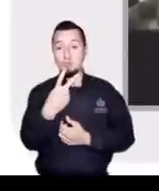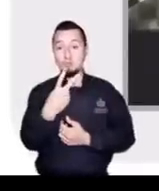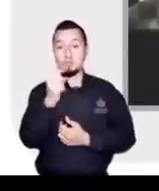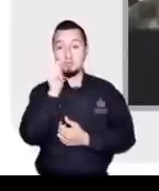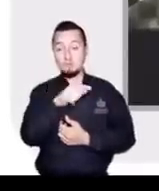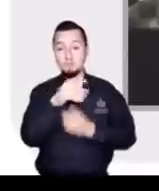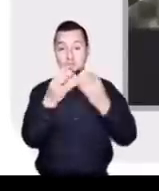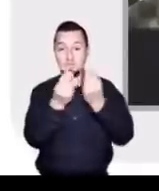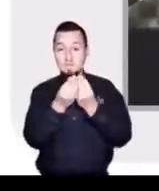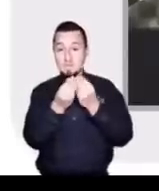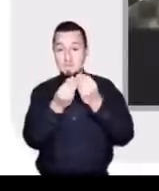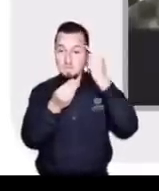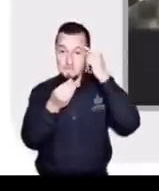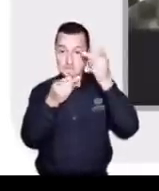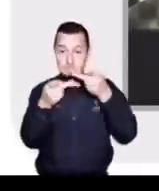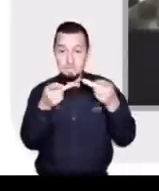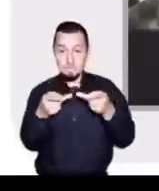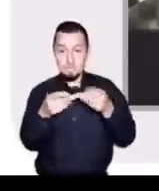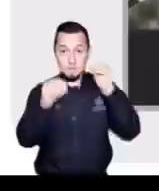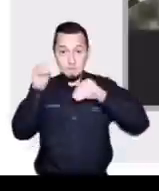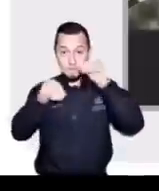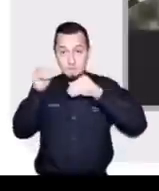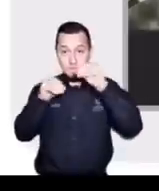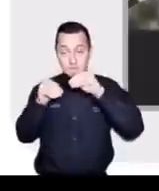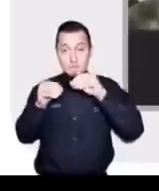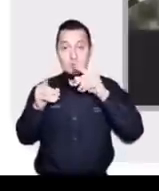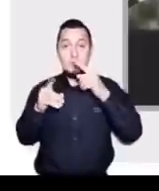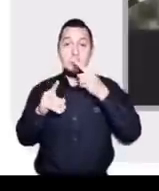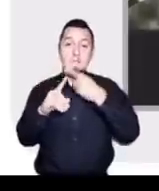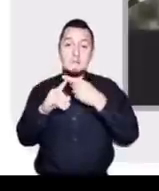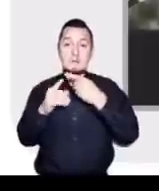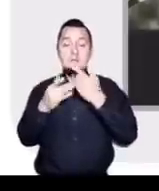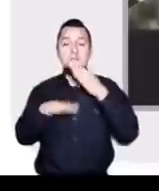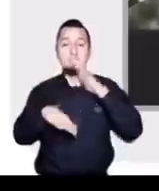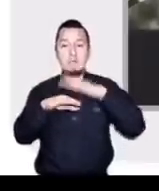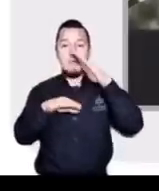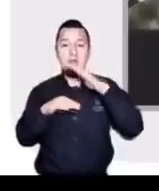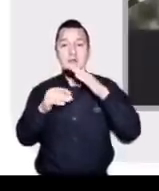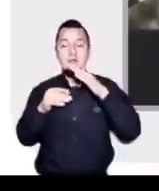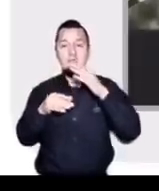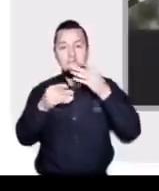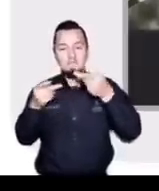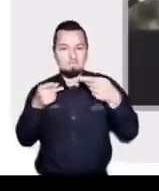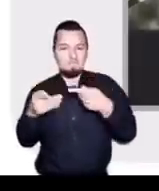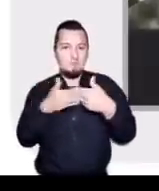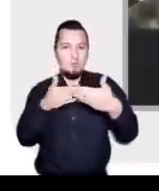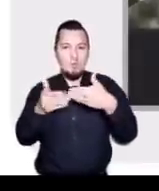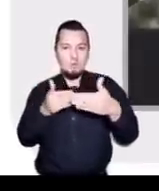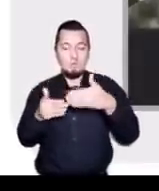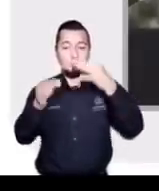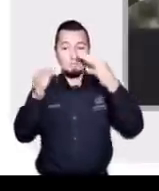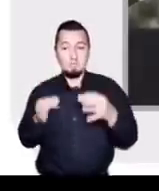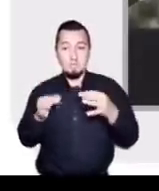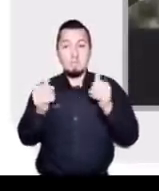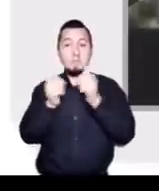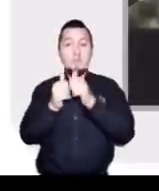de unos diseños y unos equipamientos muchísimo más actualizados. Contarán con aire acondicionado y desde